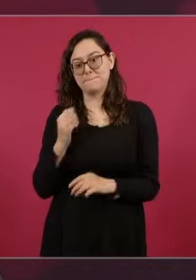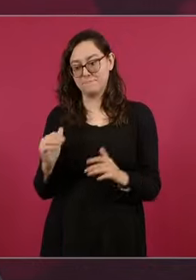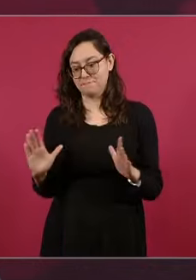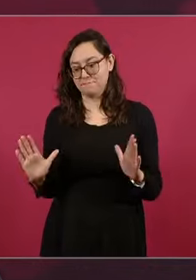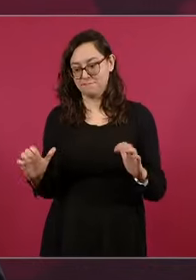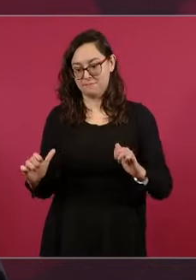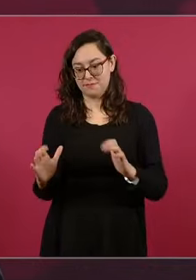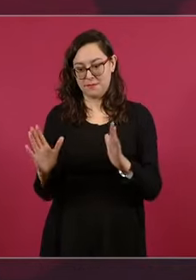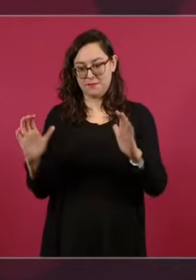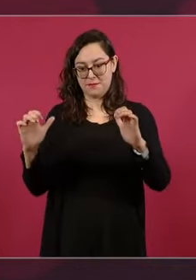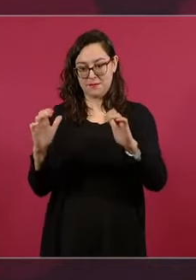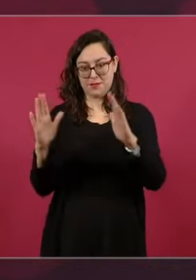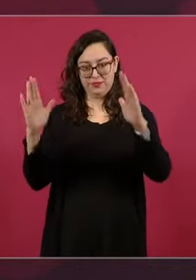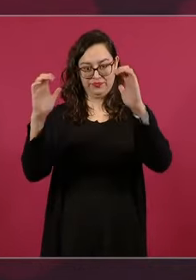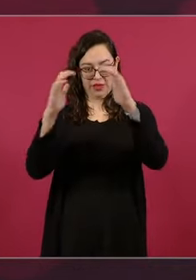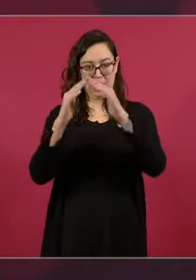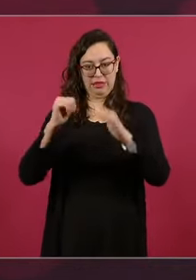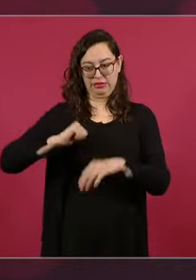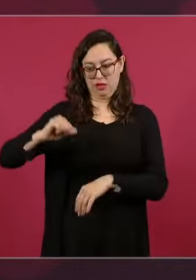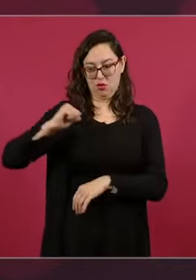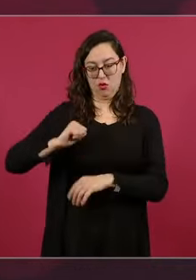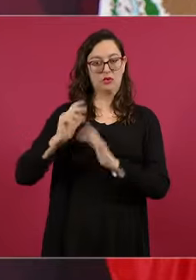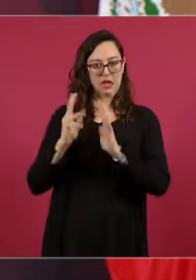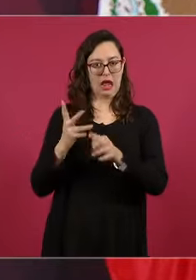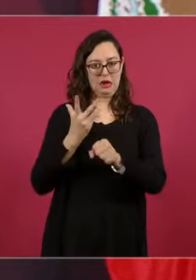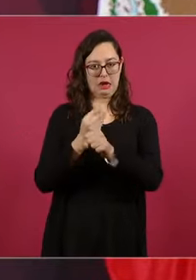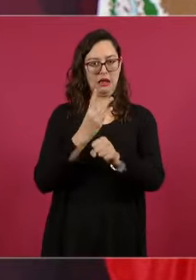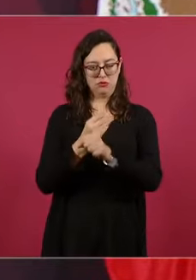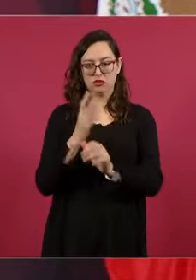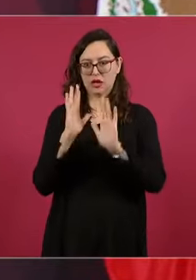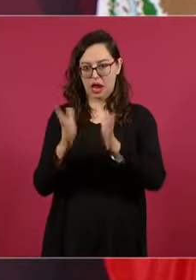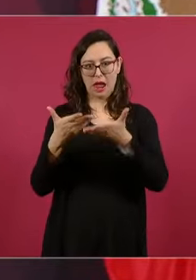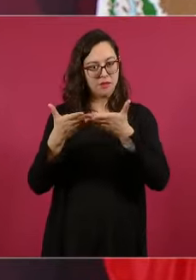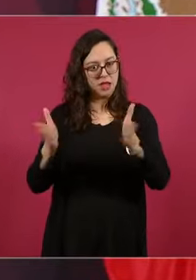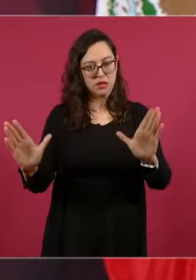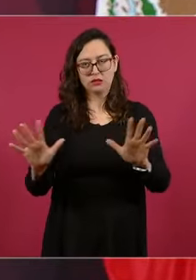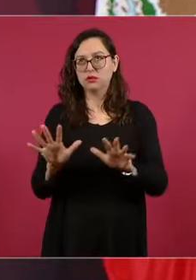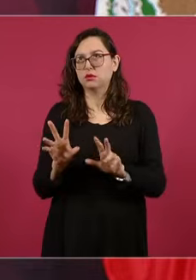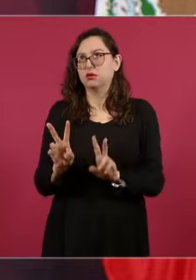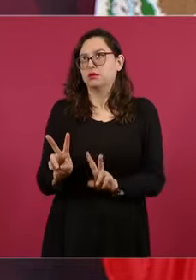que acabamos de abrir, es impresionante.